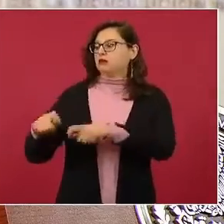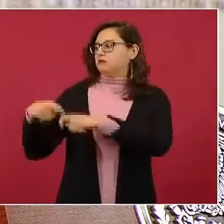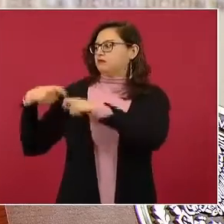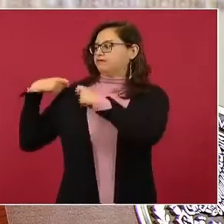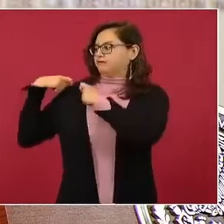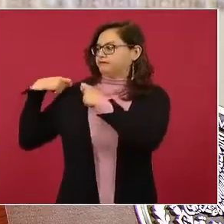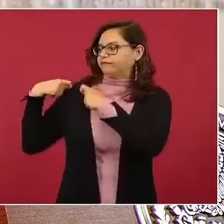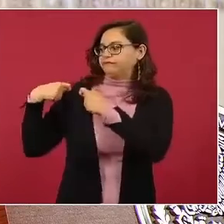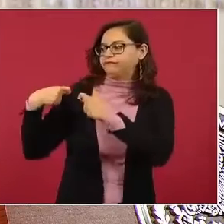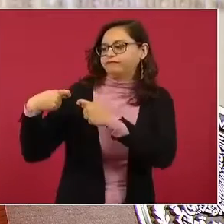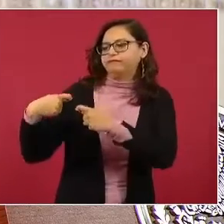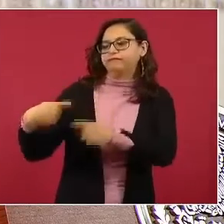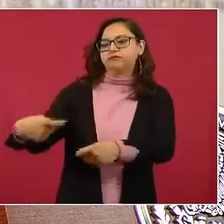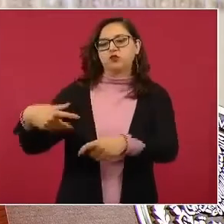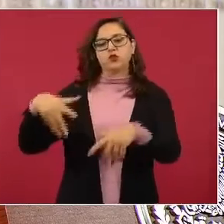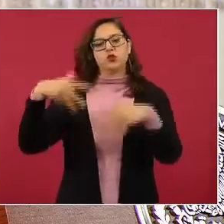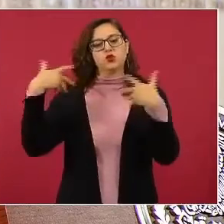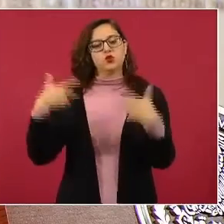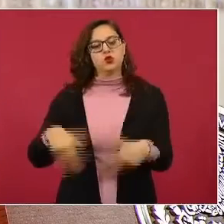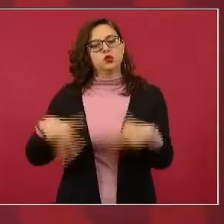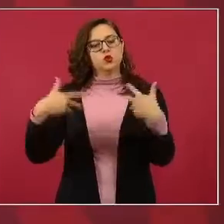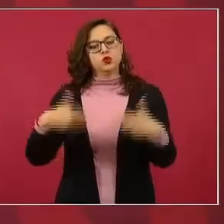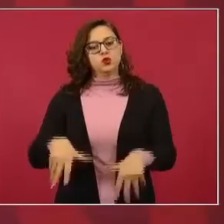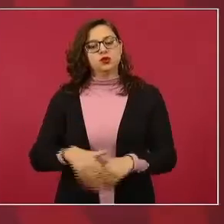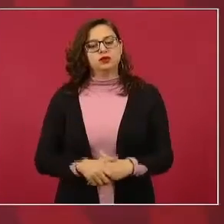de grandes civilizaciones.